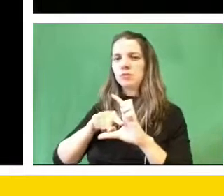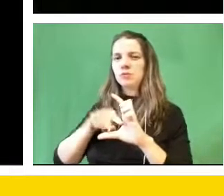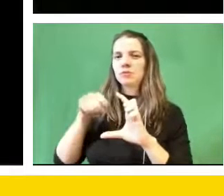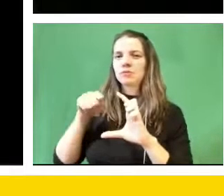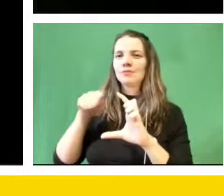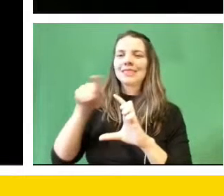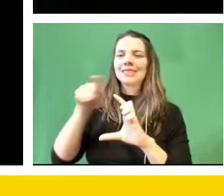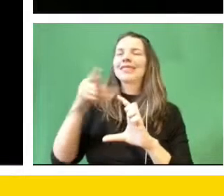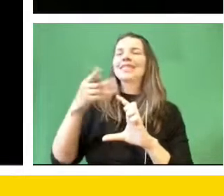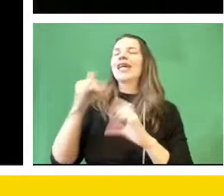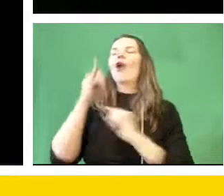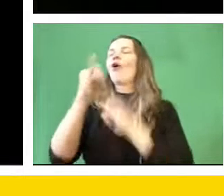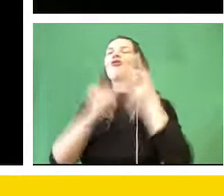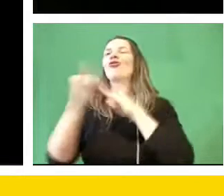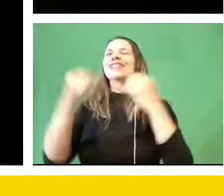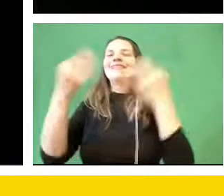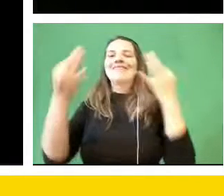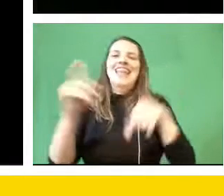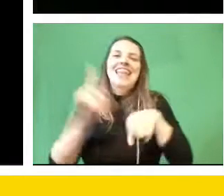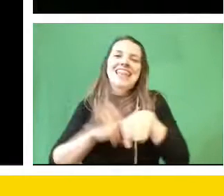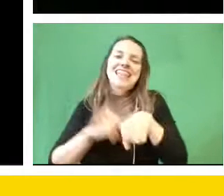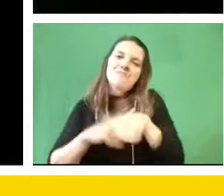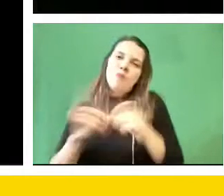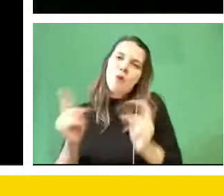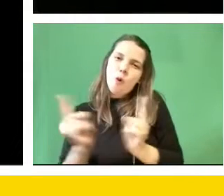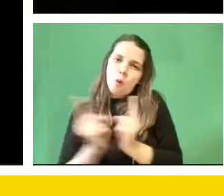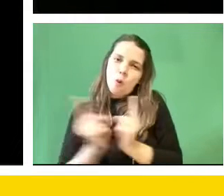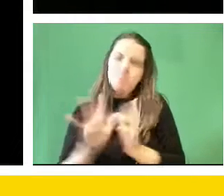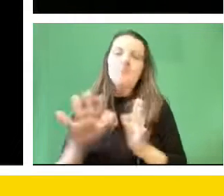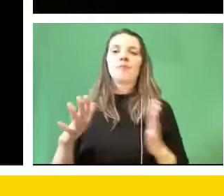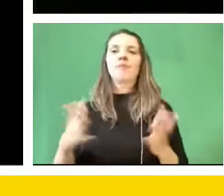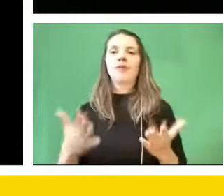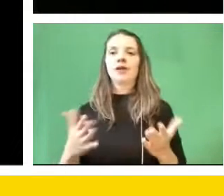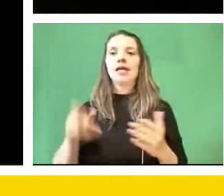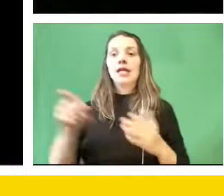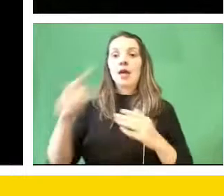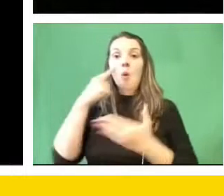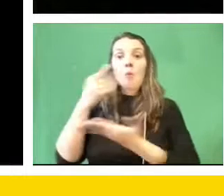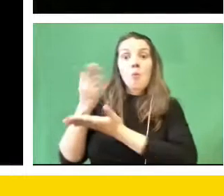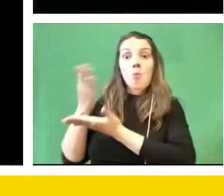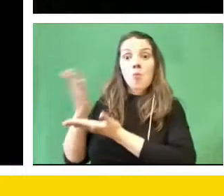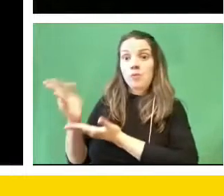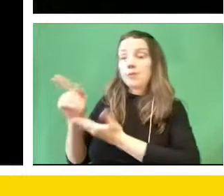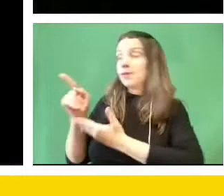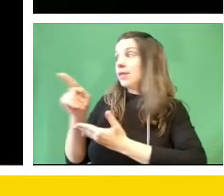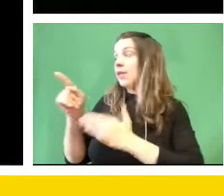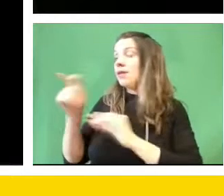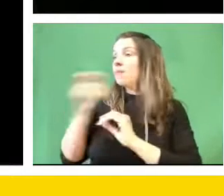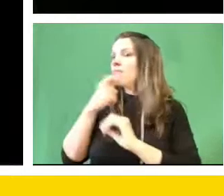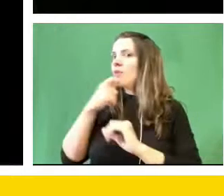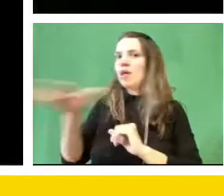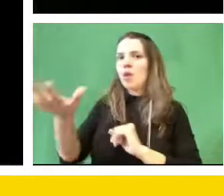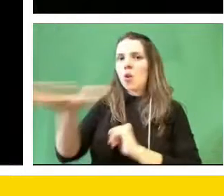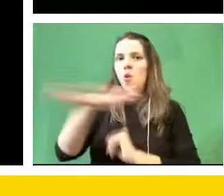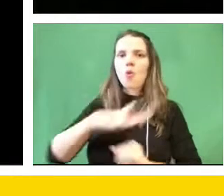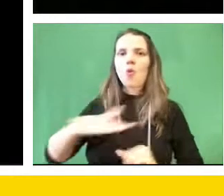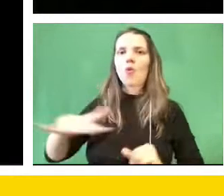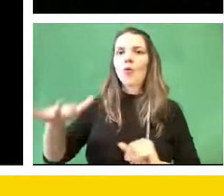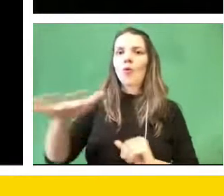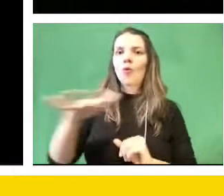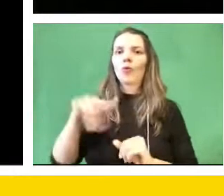explicarlos. Pero para resumir, quiero presentar este, que es una gráfica de un espacio misional versus un